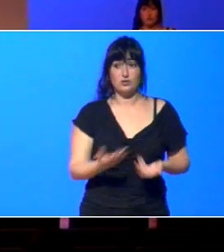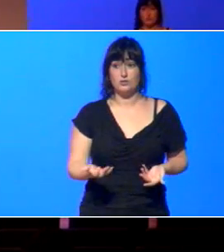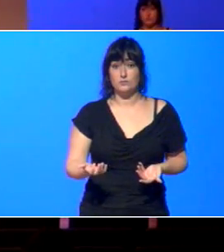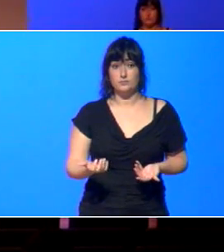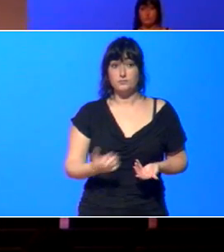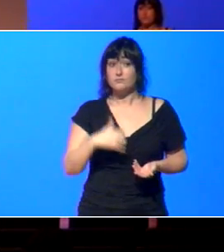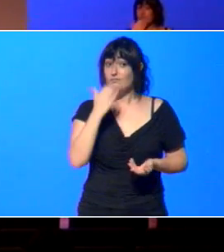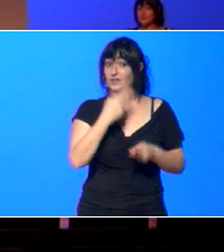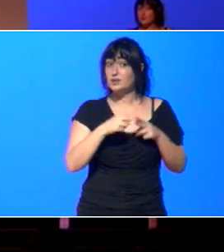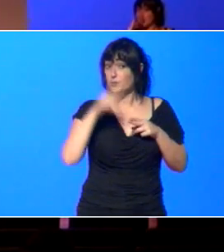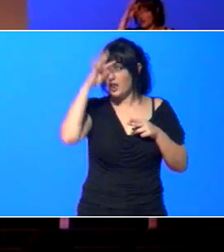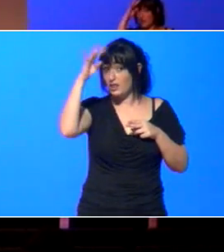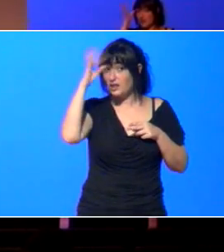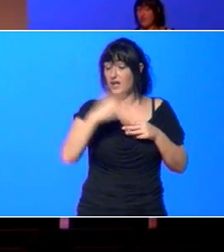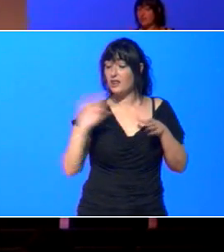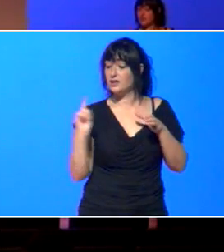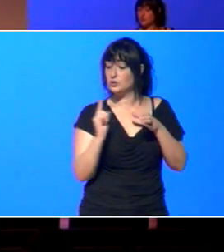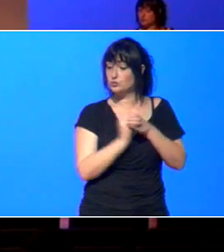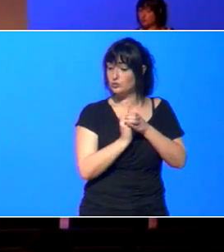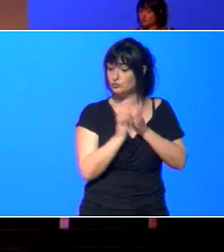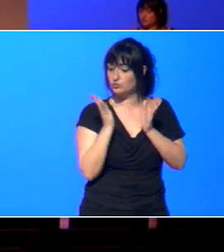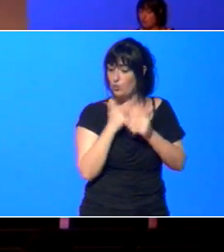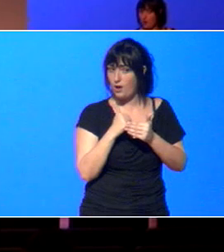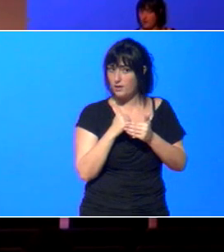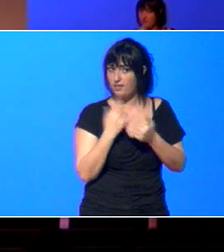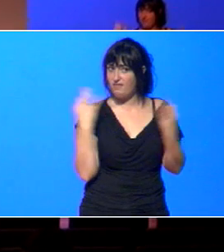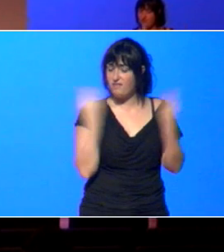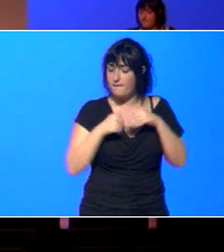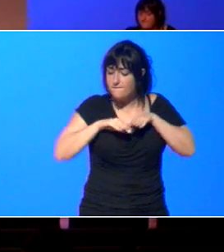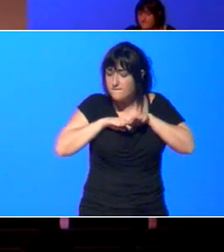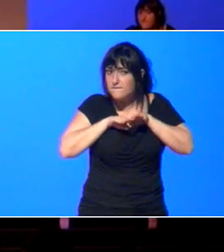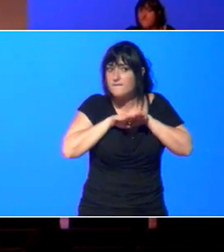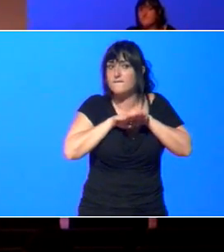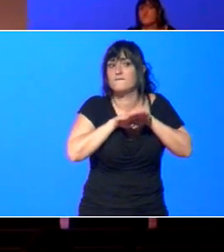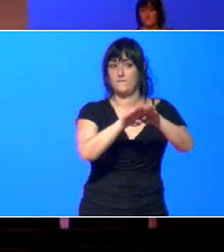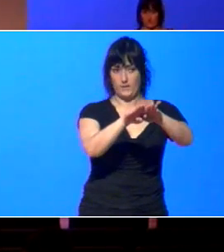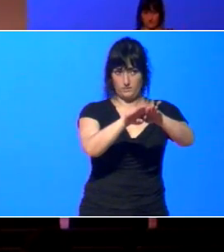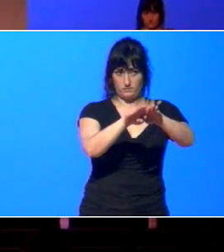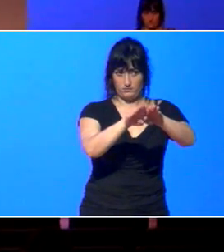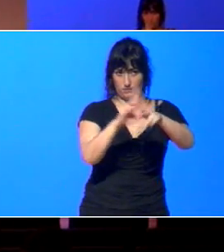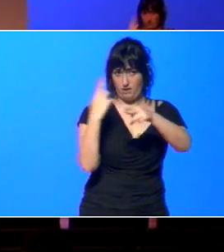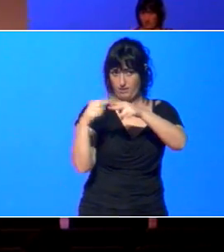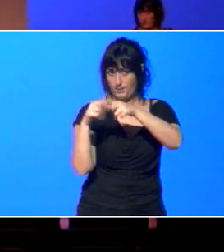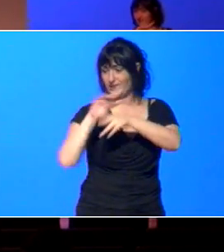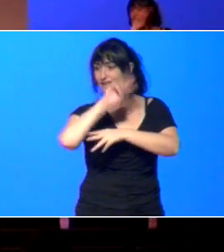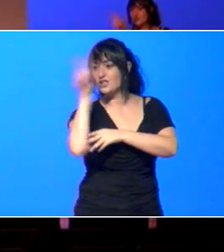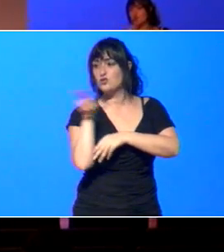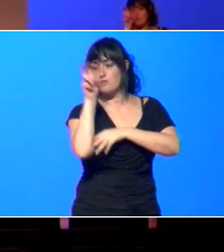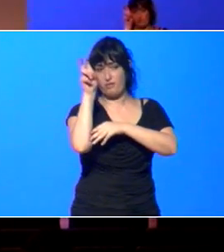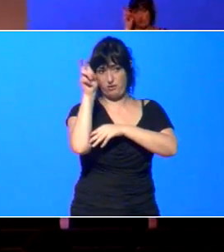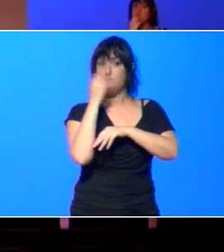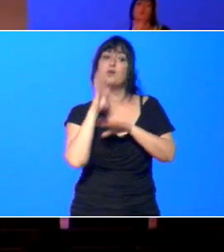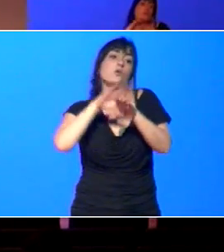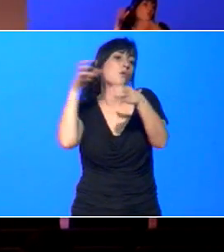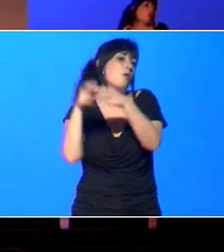las políticas de inclusión no van pegadas, no son la cara o la cruz, me da lo mismo, de las políticas de innovación de una